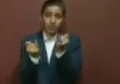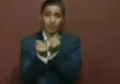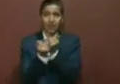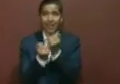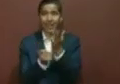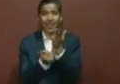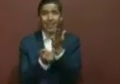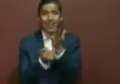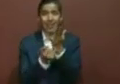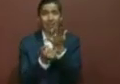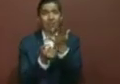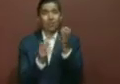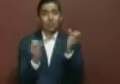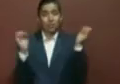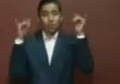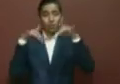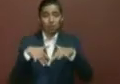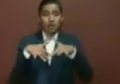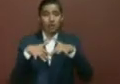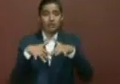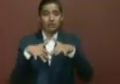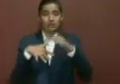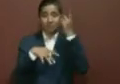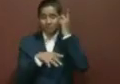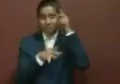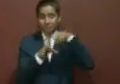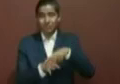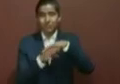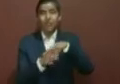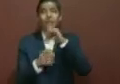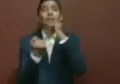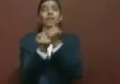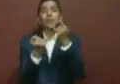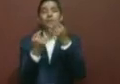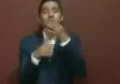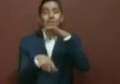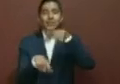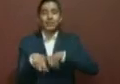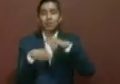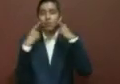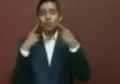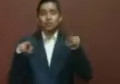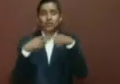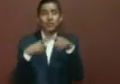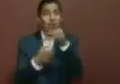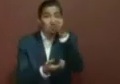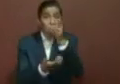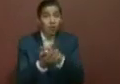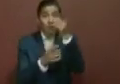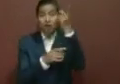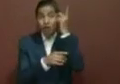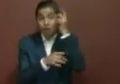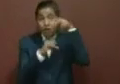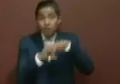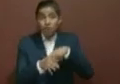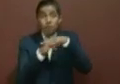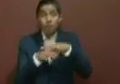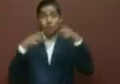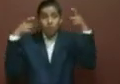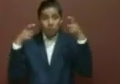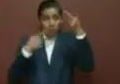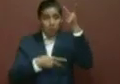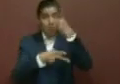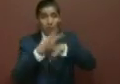Congreso Charro, pues tenemos el Festival de Música, que es otra propuesta más para que no solo los que vienen a la charrería, pues tengan